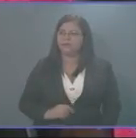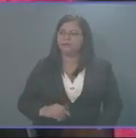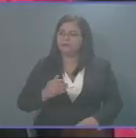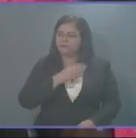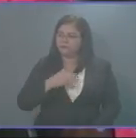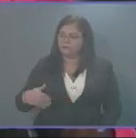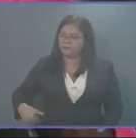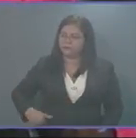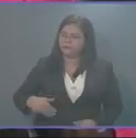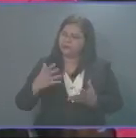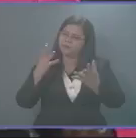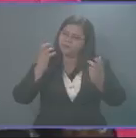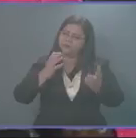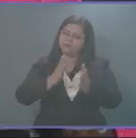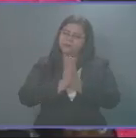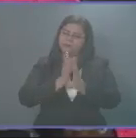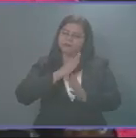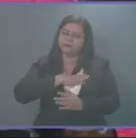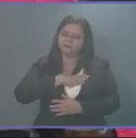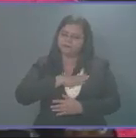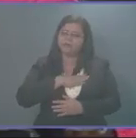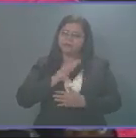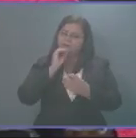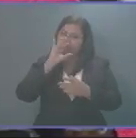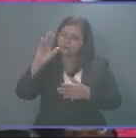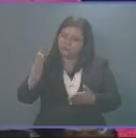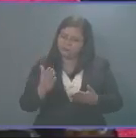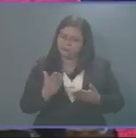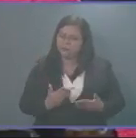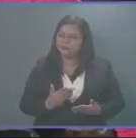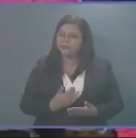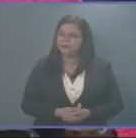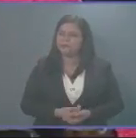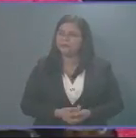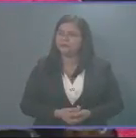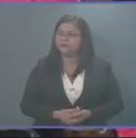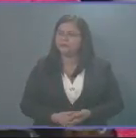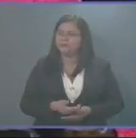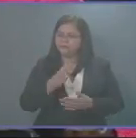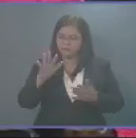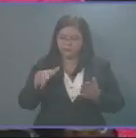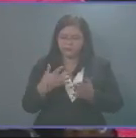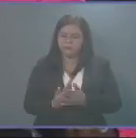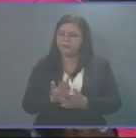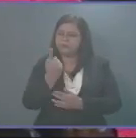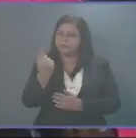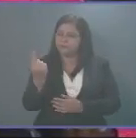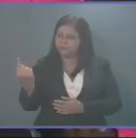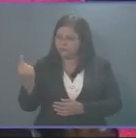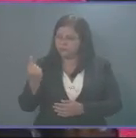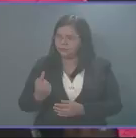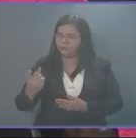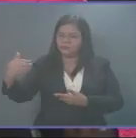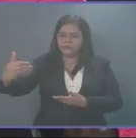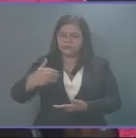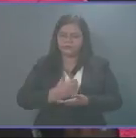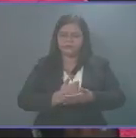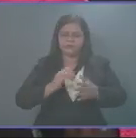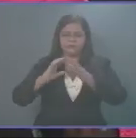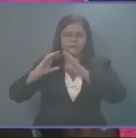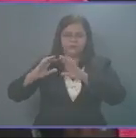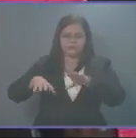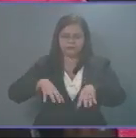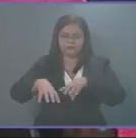Presidente, he pedido la palabra para dar la bienvenida a todos los hermanos que nos visitan del departamento